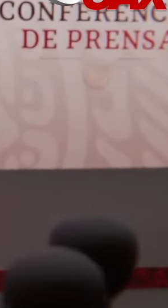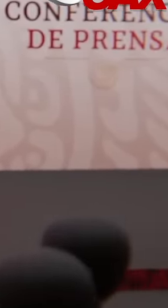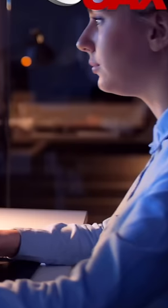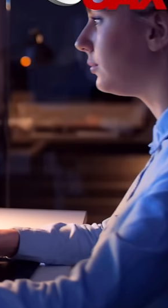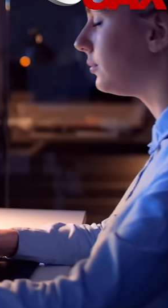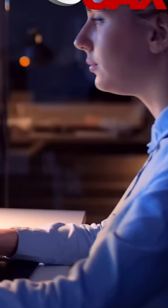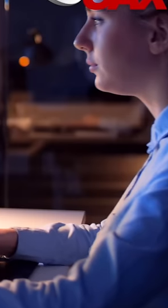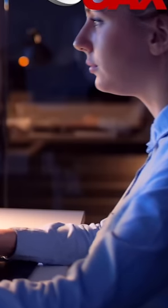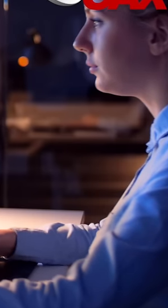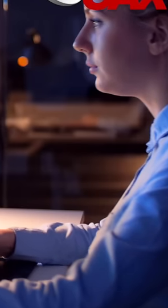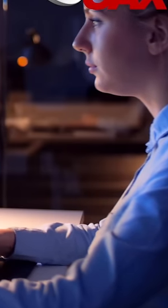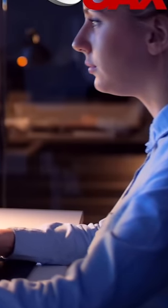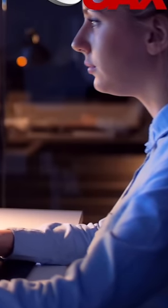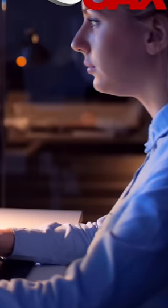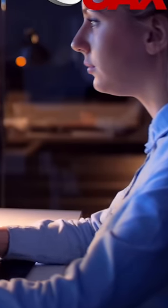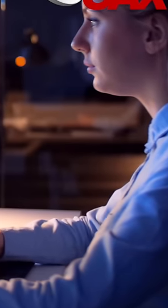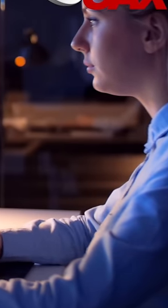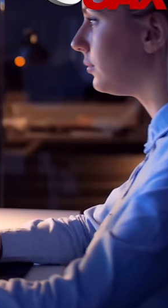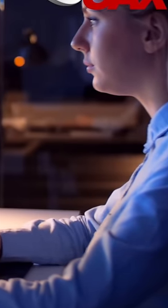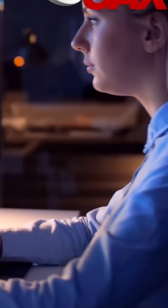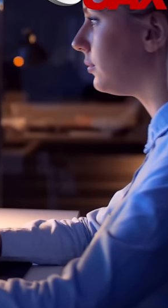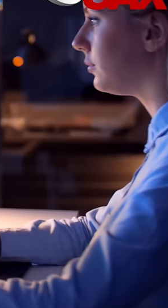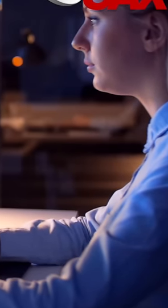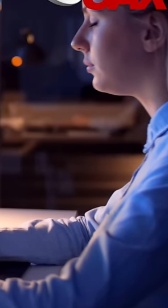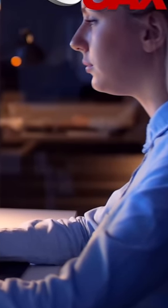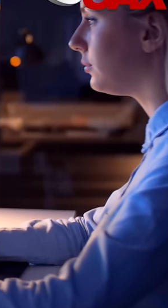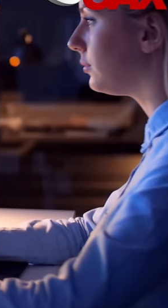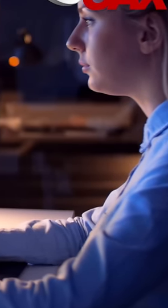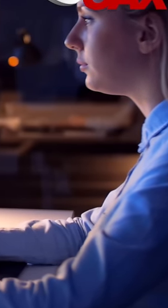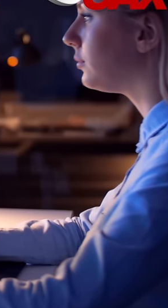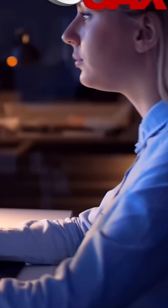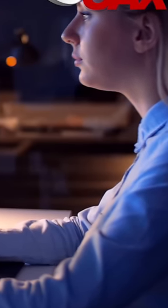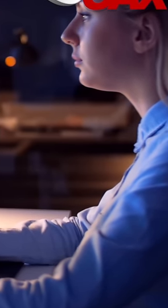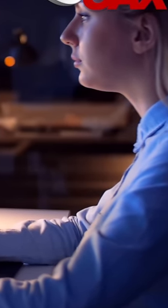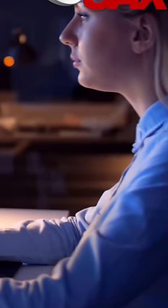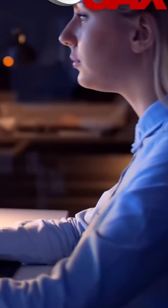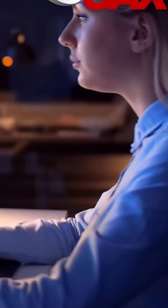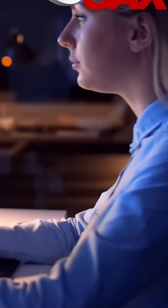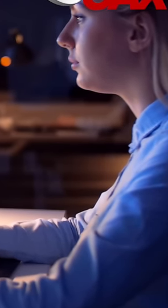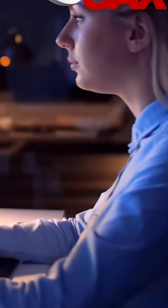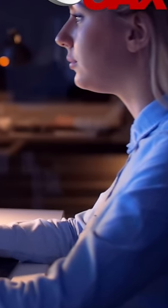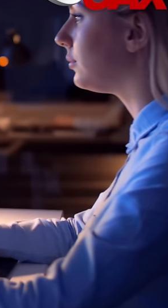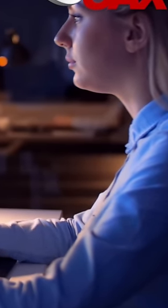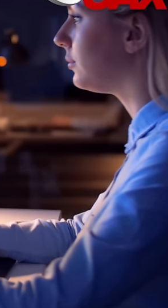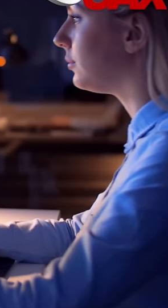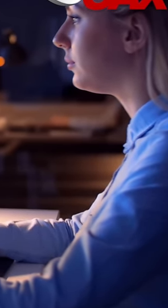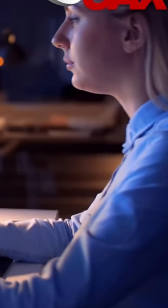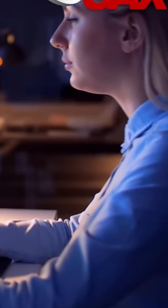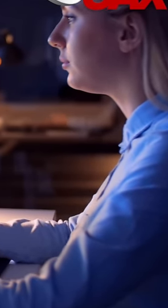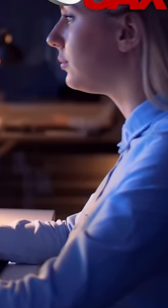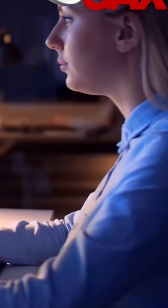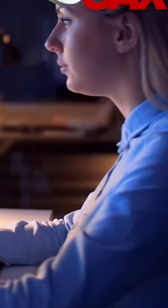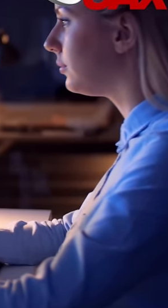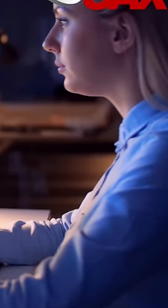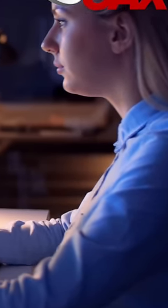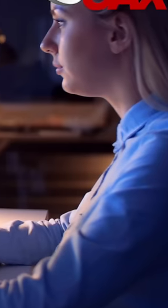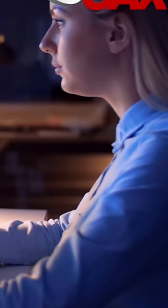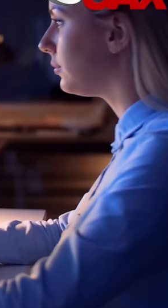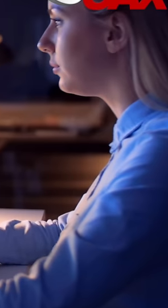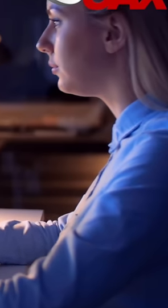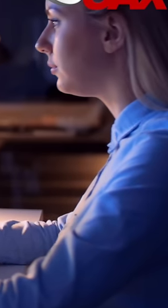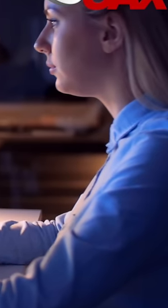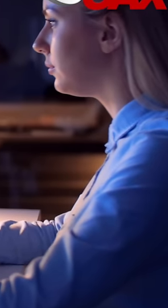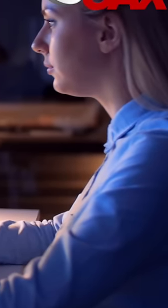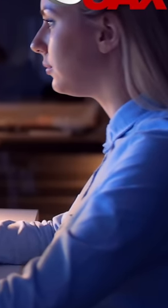Conferencia mañanera, una mexicana que estudia en Holanda, Mari Tavares, hizo un trabajo espectacular al presentar esta